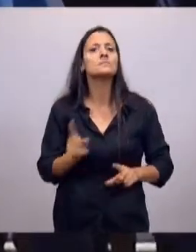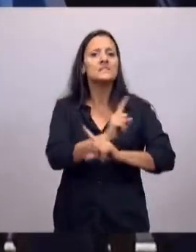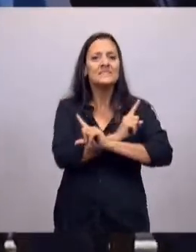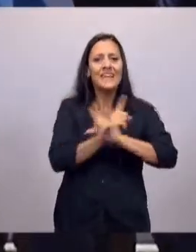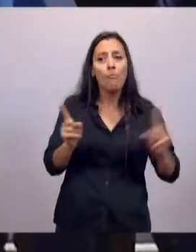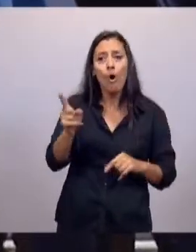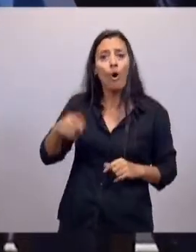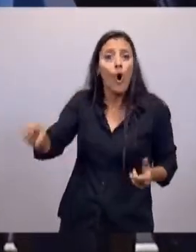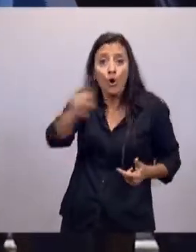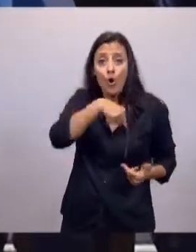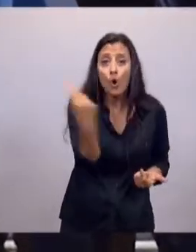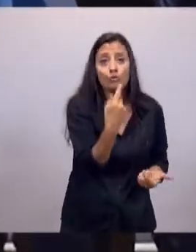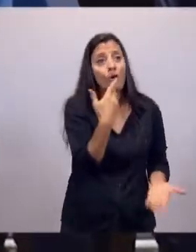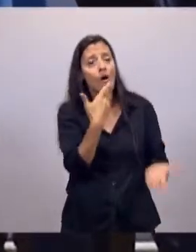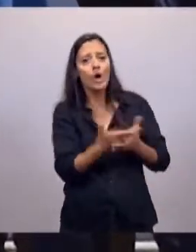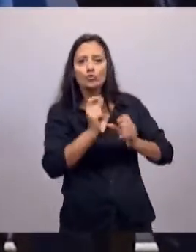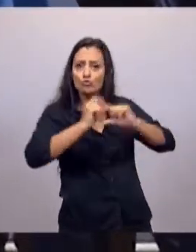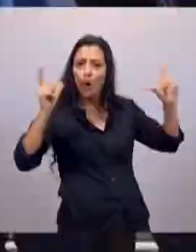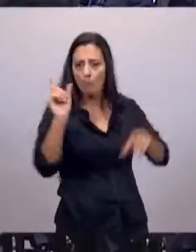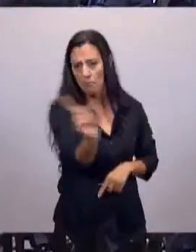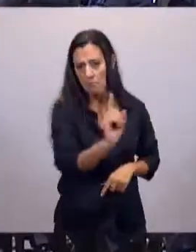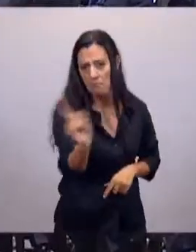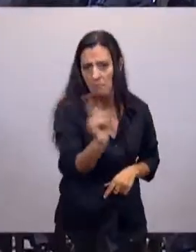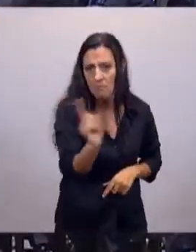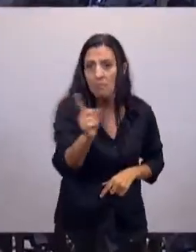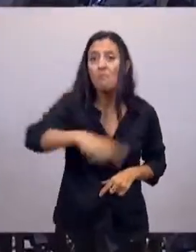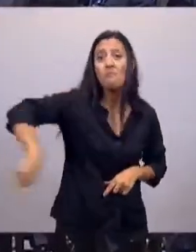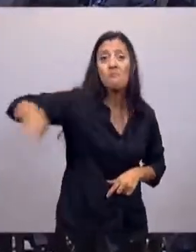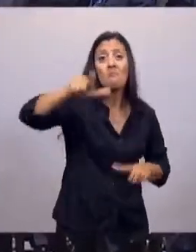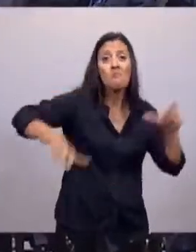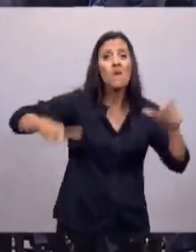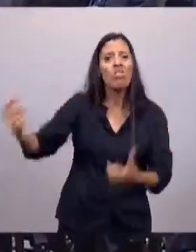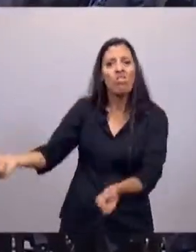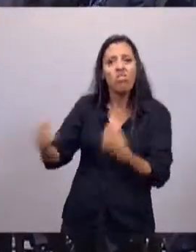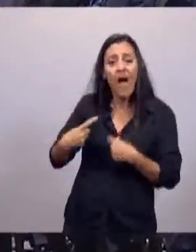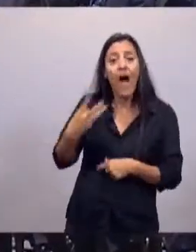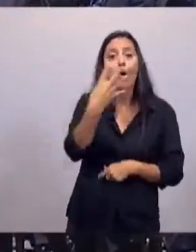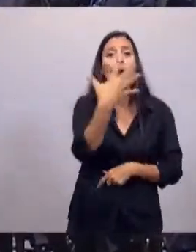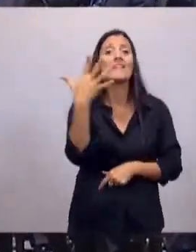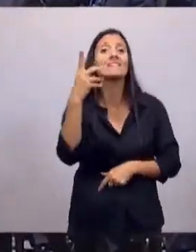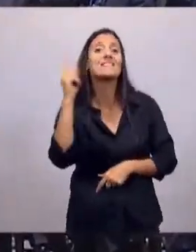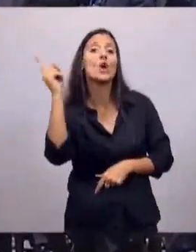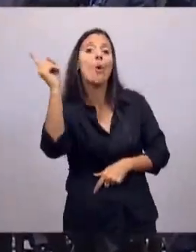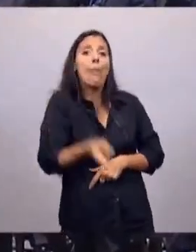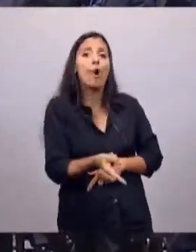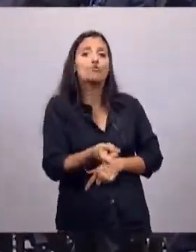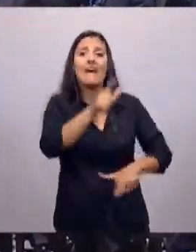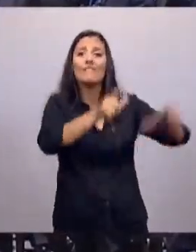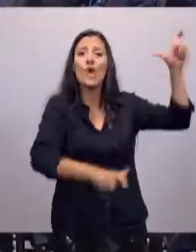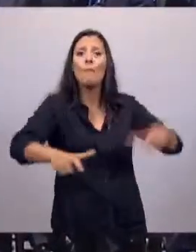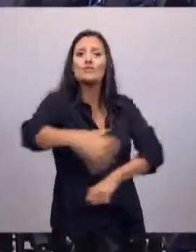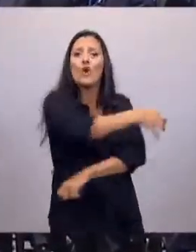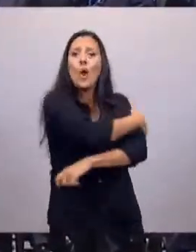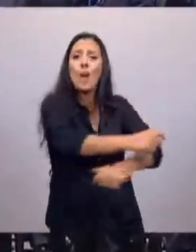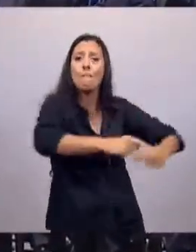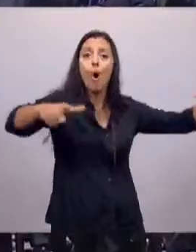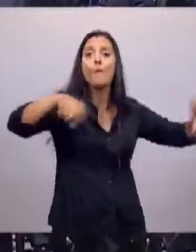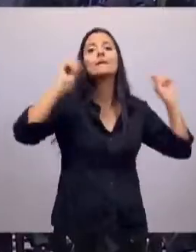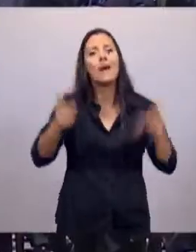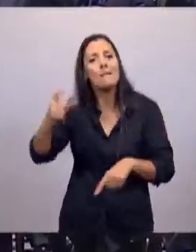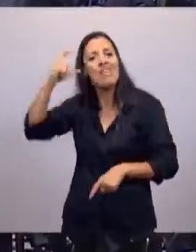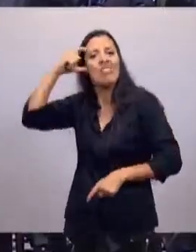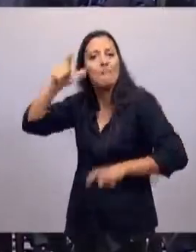nos debería sorprender que el populismo nos esté dejando 45% de pobres y 10%